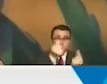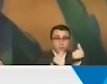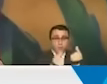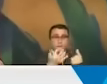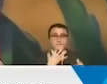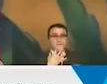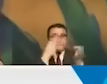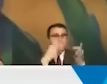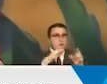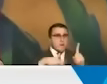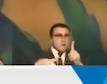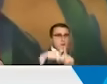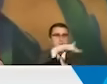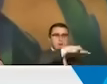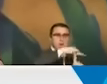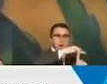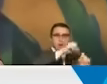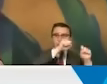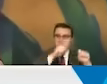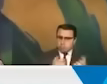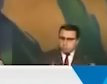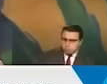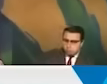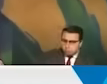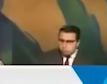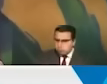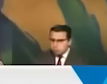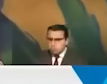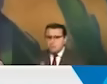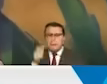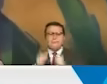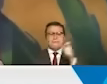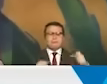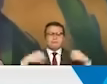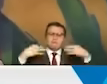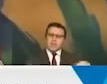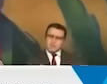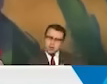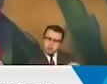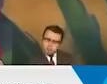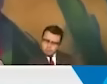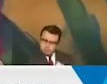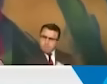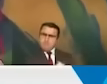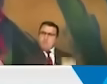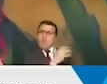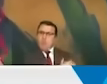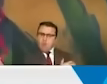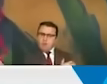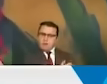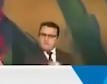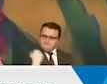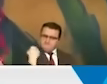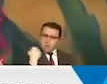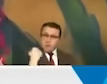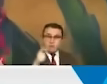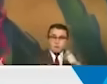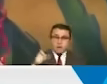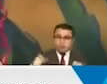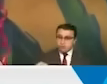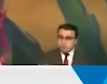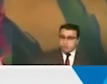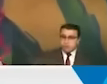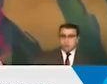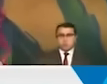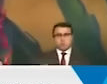que se pueden poner al Servicio del poder popular del poder de la gente del